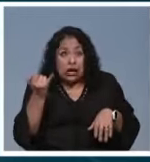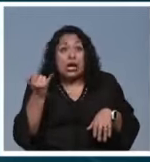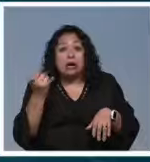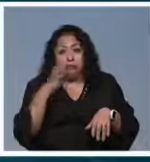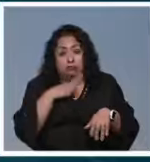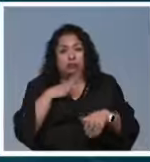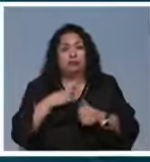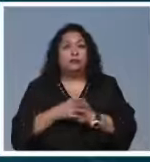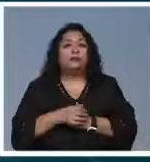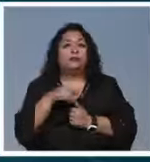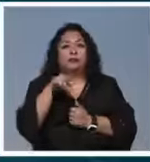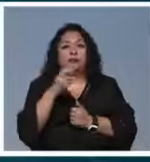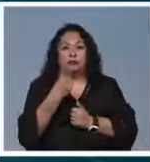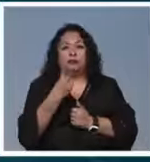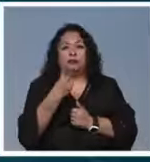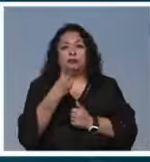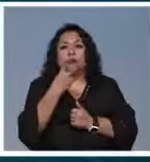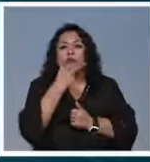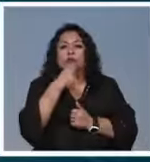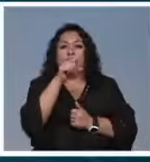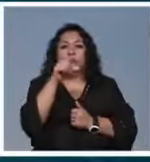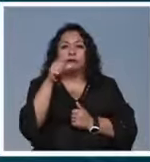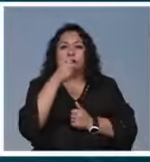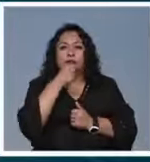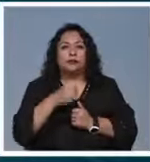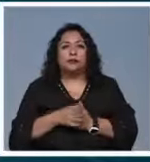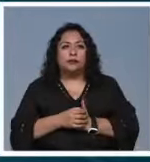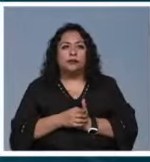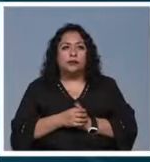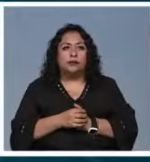traen. Noticias 22, Alberto Aranda.